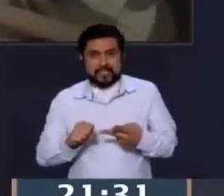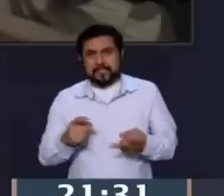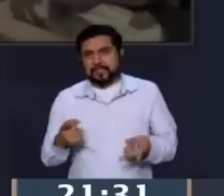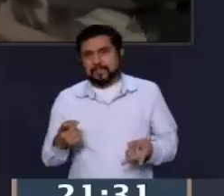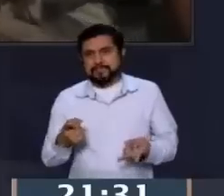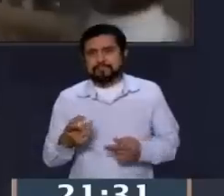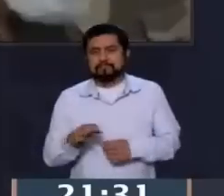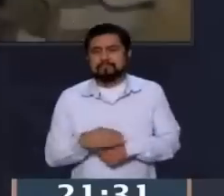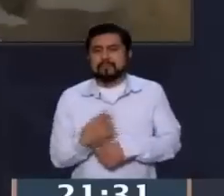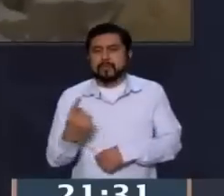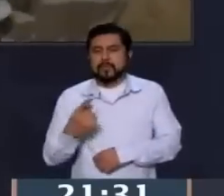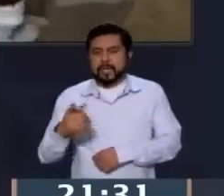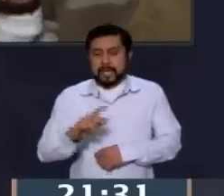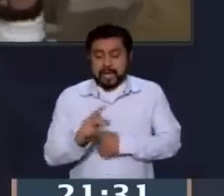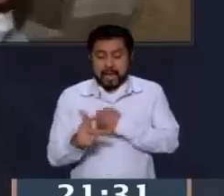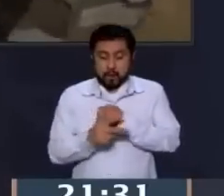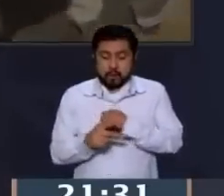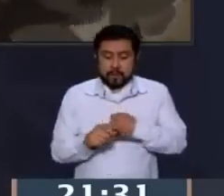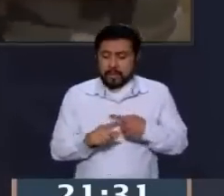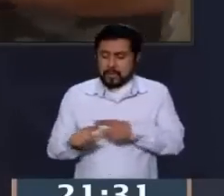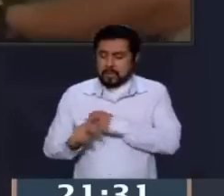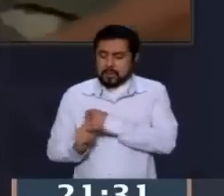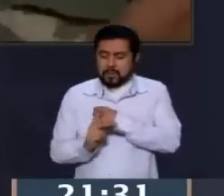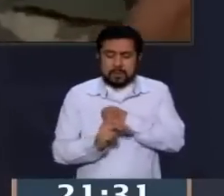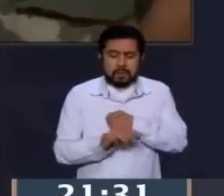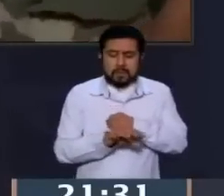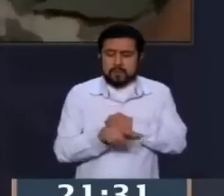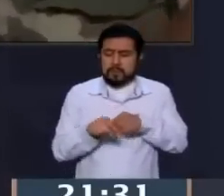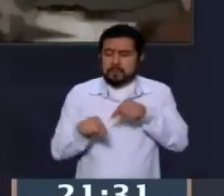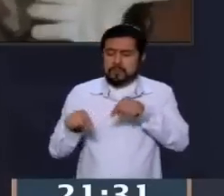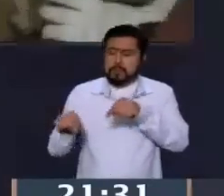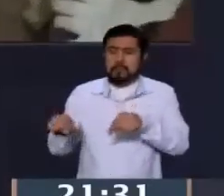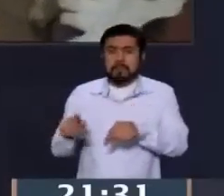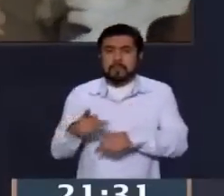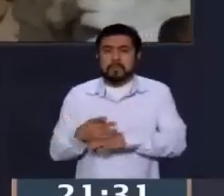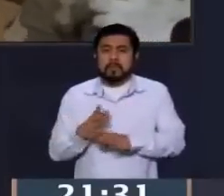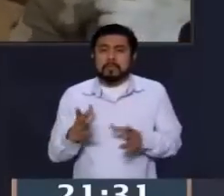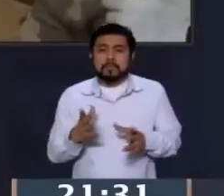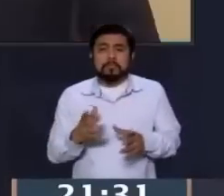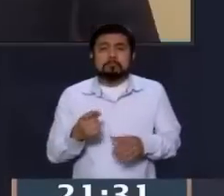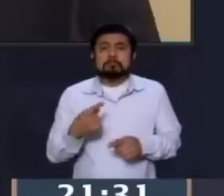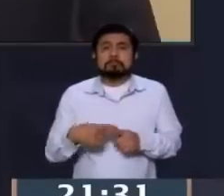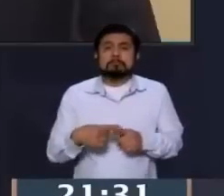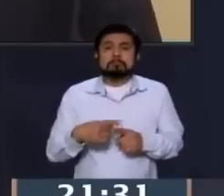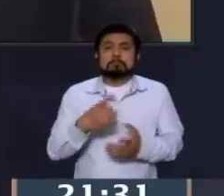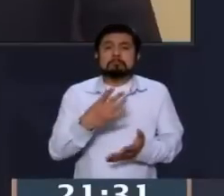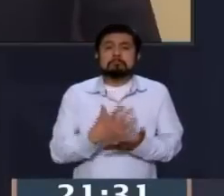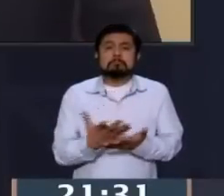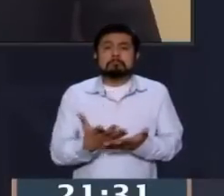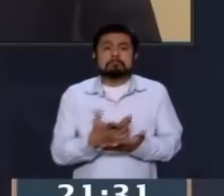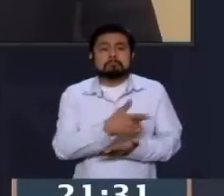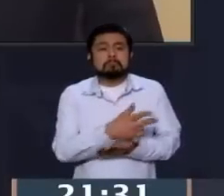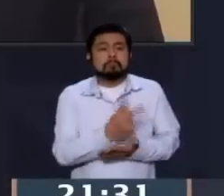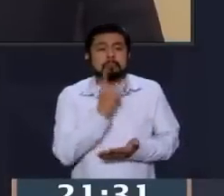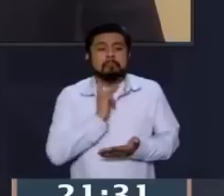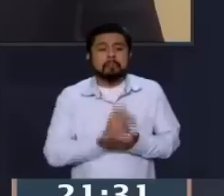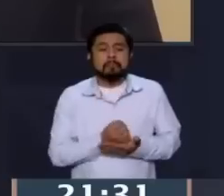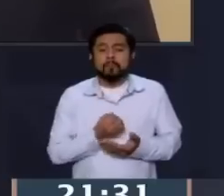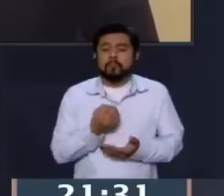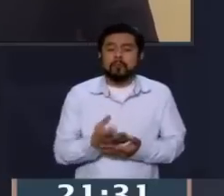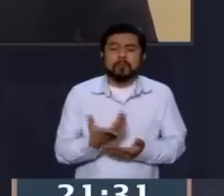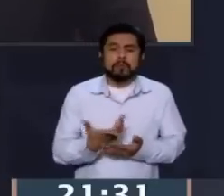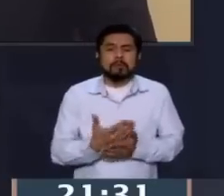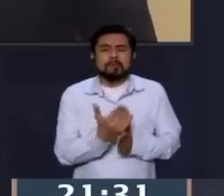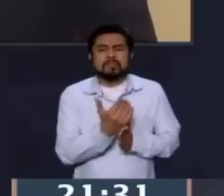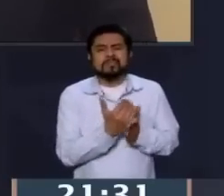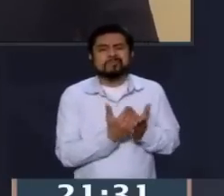aunque Europa se quedó digamos con un proveedor que le vende más caro y que le vende de